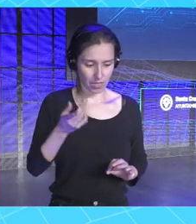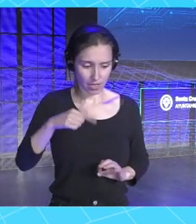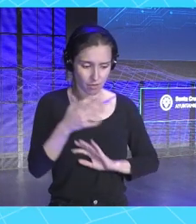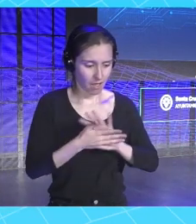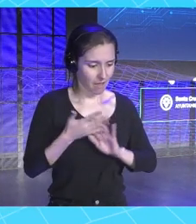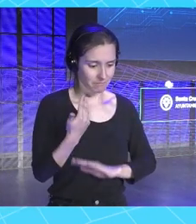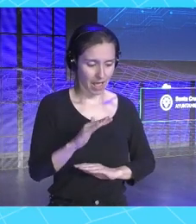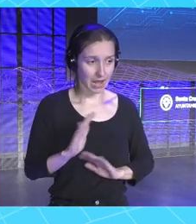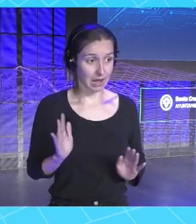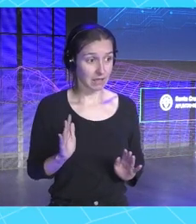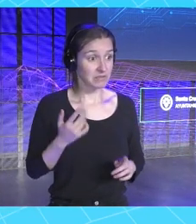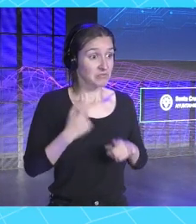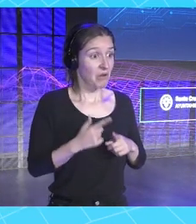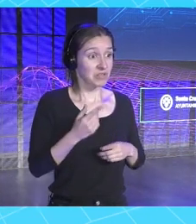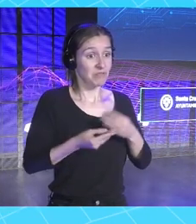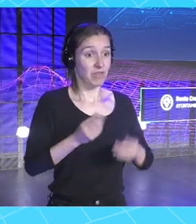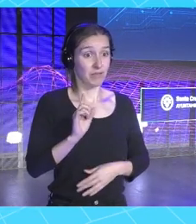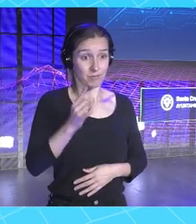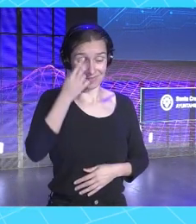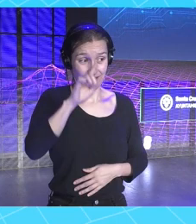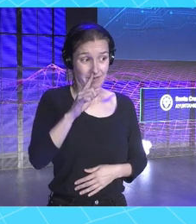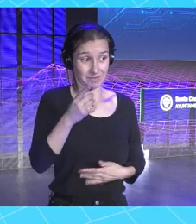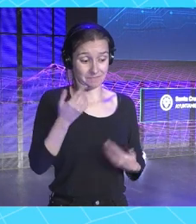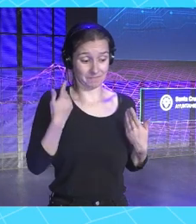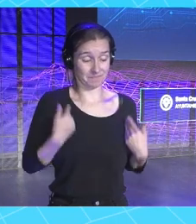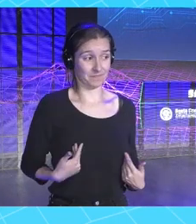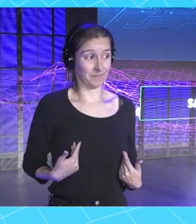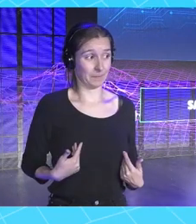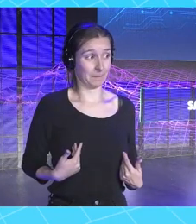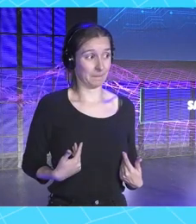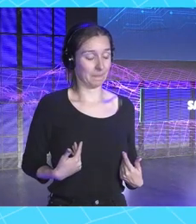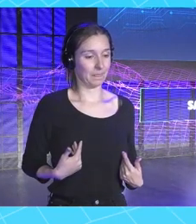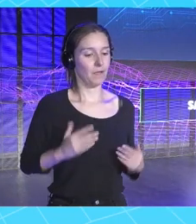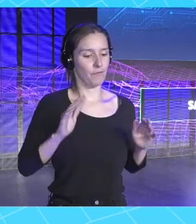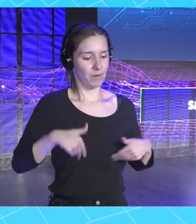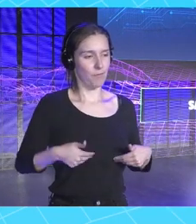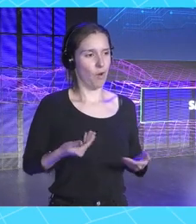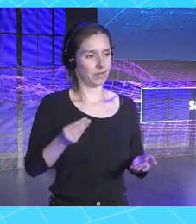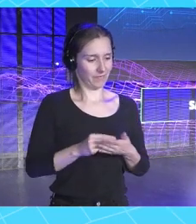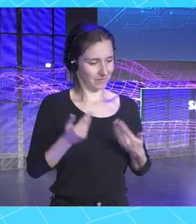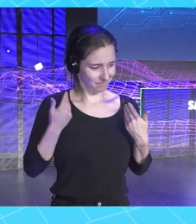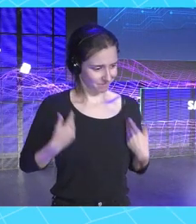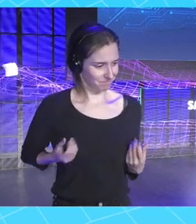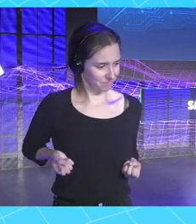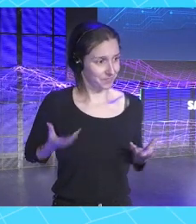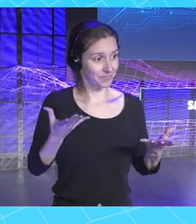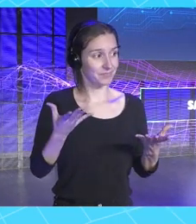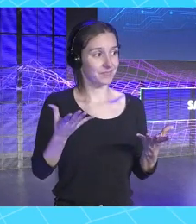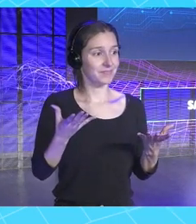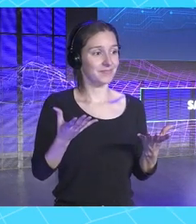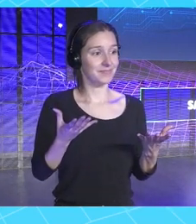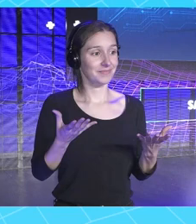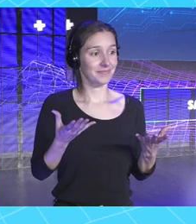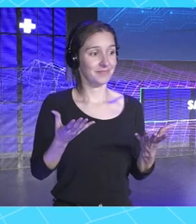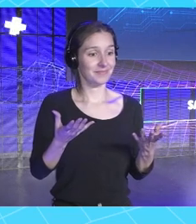y dejamos de hacer cosas y sabéis cuando somos otra vez nosotros mismos cuando tiki tiki como dice